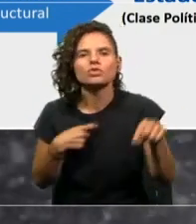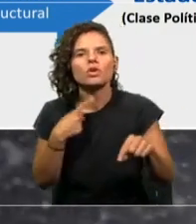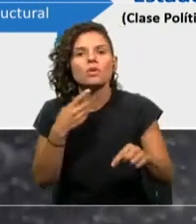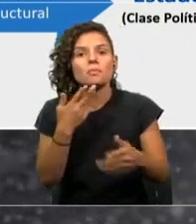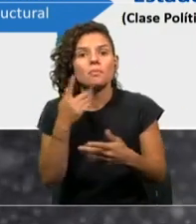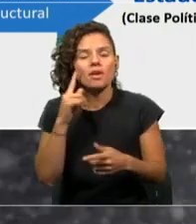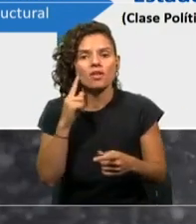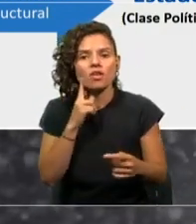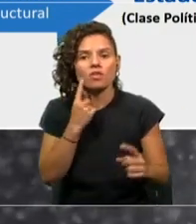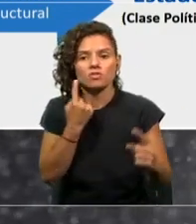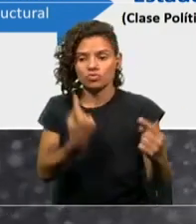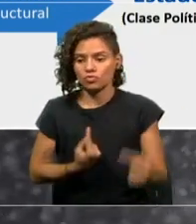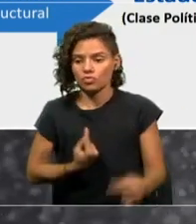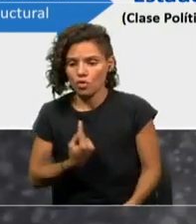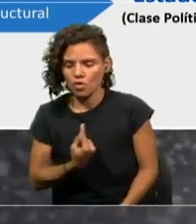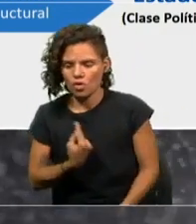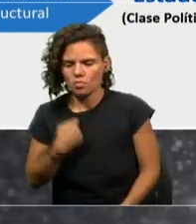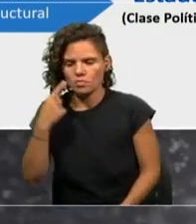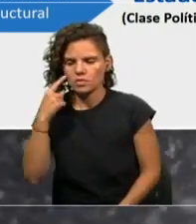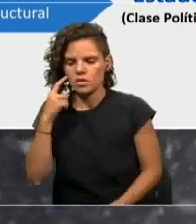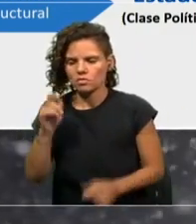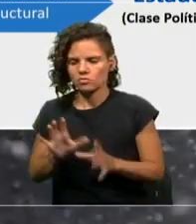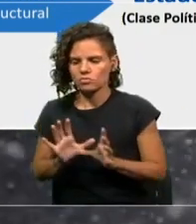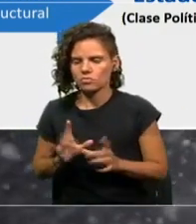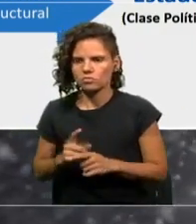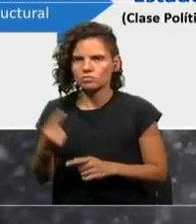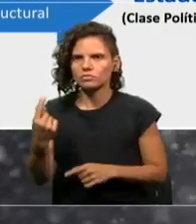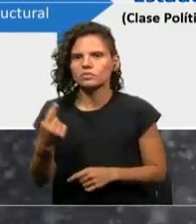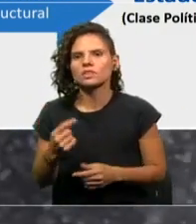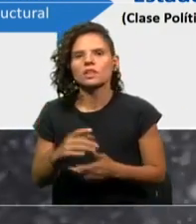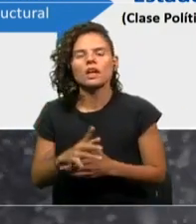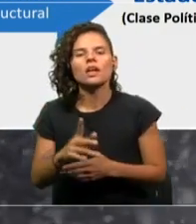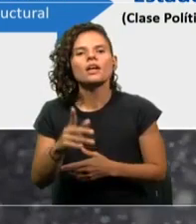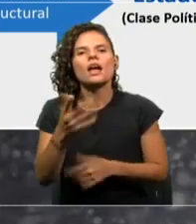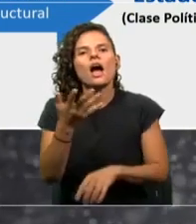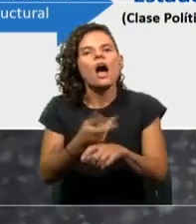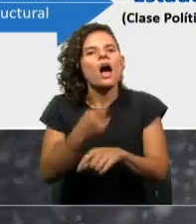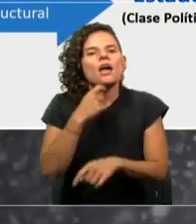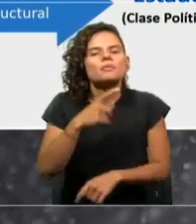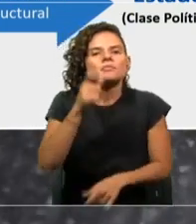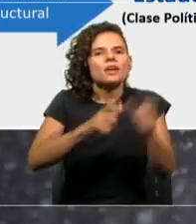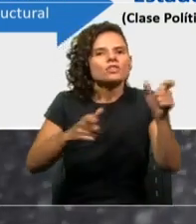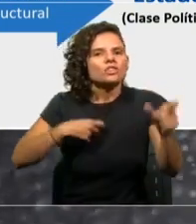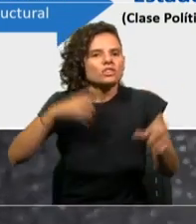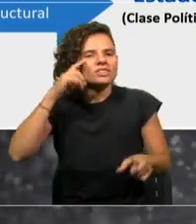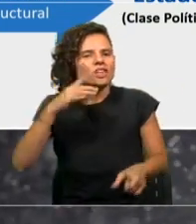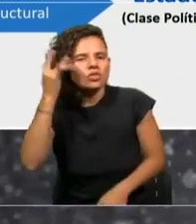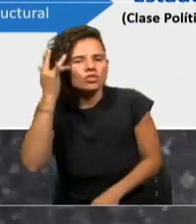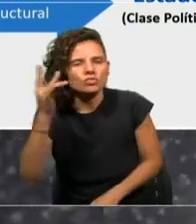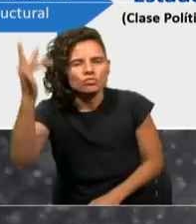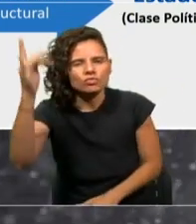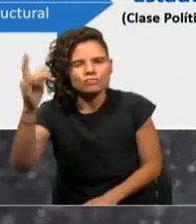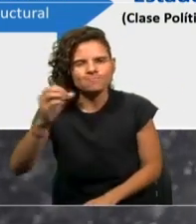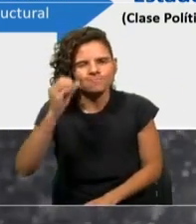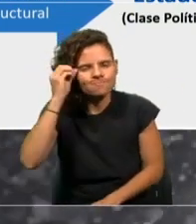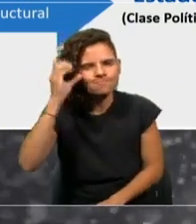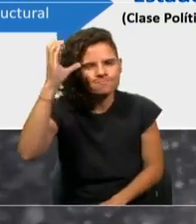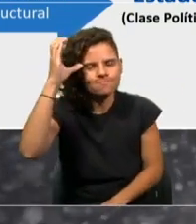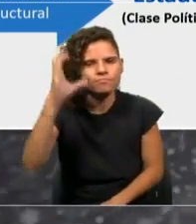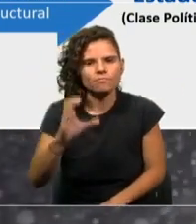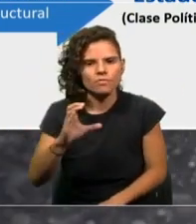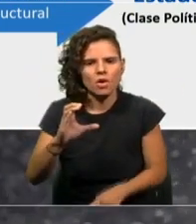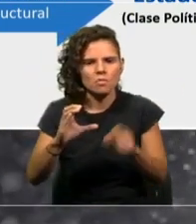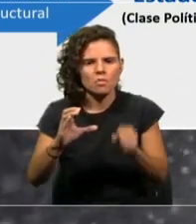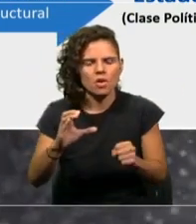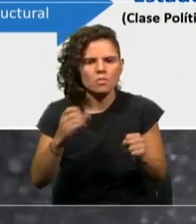se unen a un modelo de alta cultura, ¿ya? Es decir, cuando una élite intelectual propone un modelo y esto se junta con el movimiento